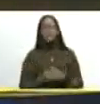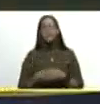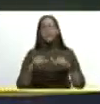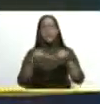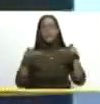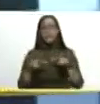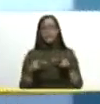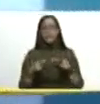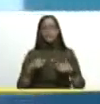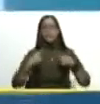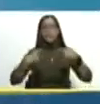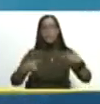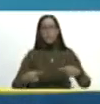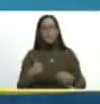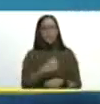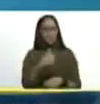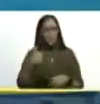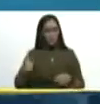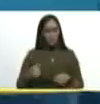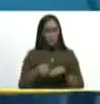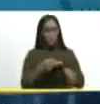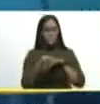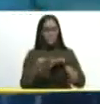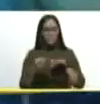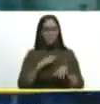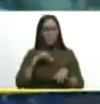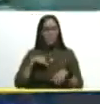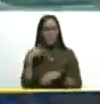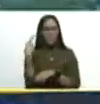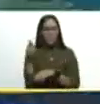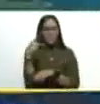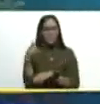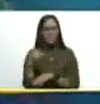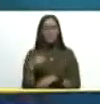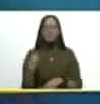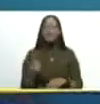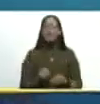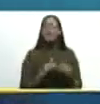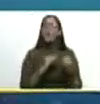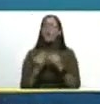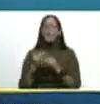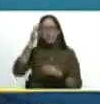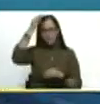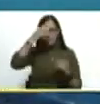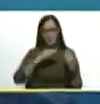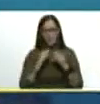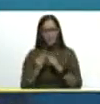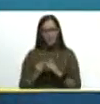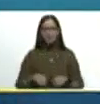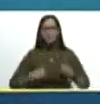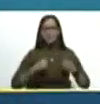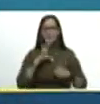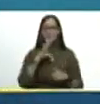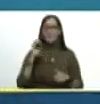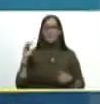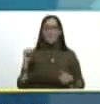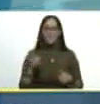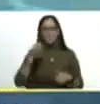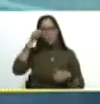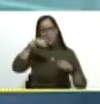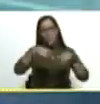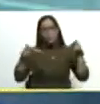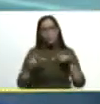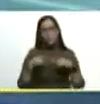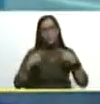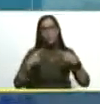en cada uno de los municipios, en cada una de nuestras parroquias, comunas y consejos comunales. Son más de 500 consultorios populares que tenemos